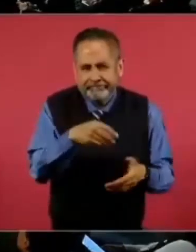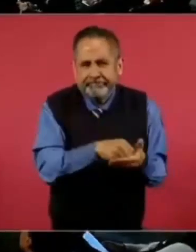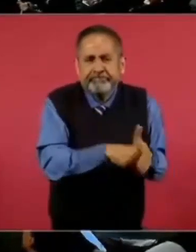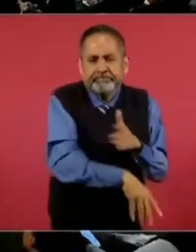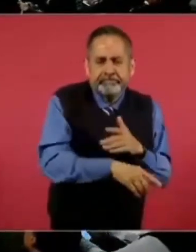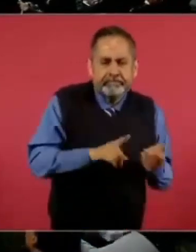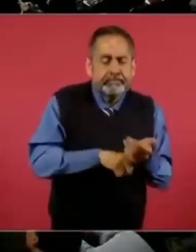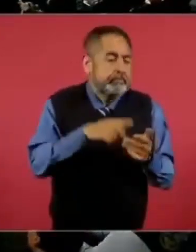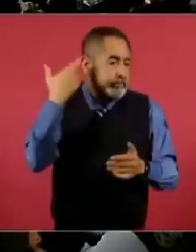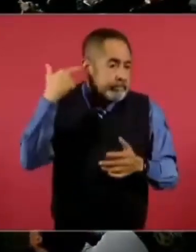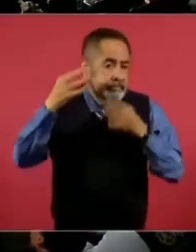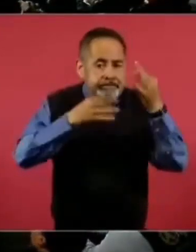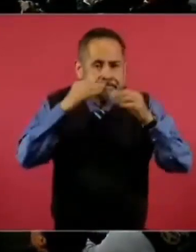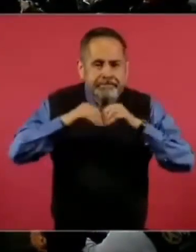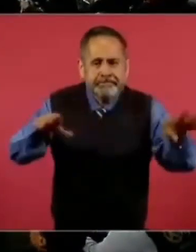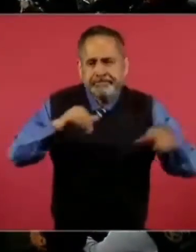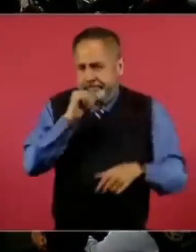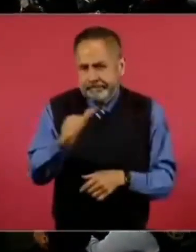ni en la radio.